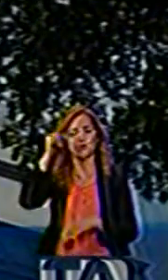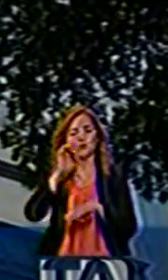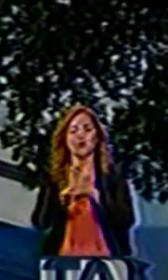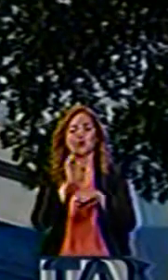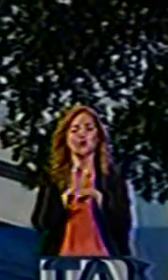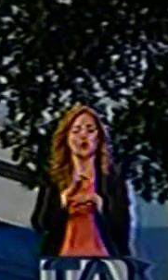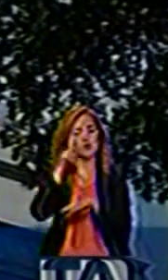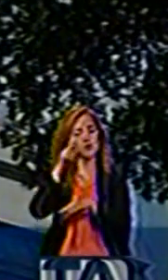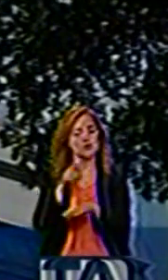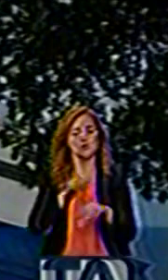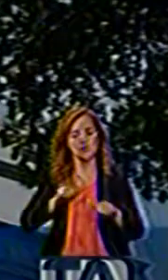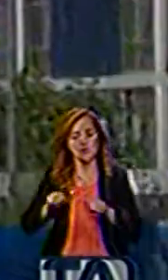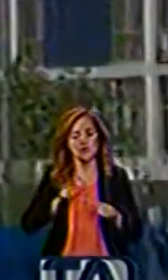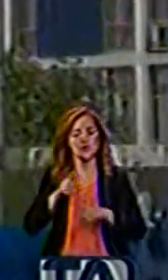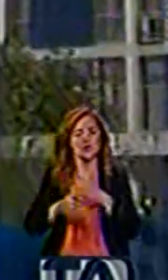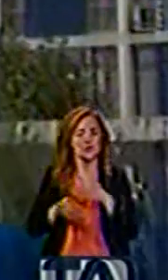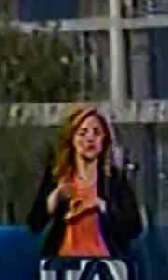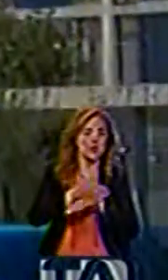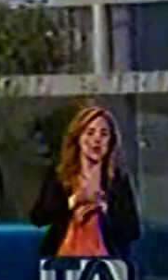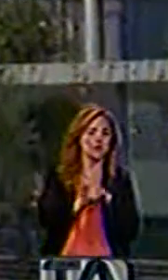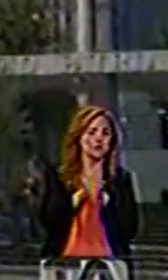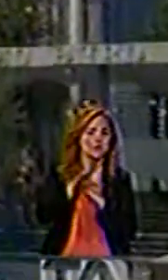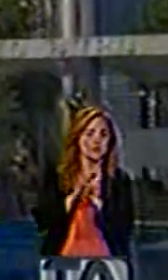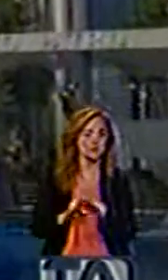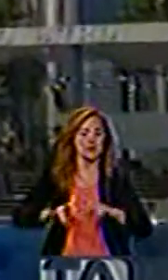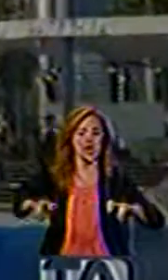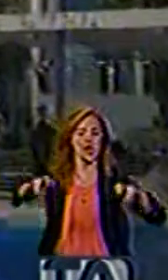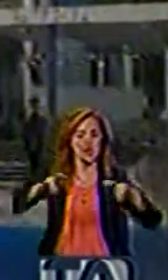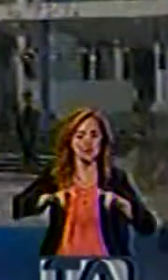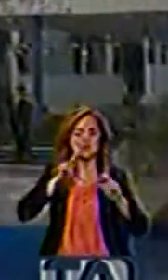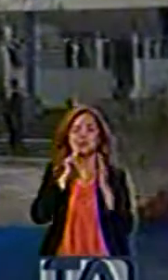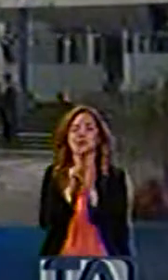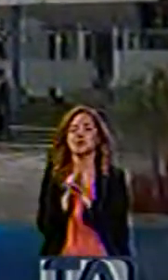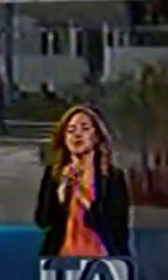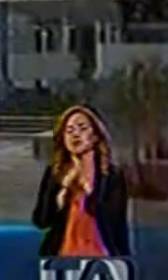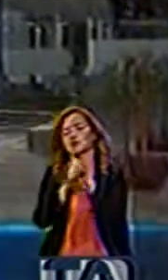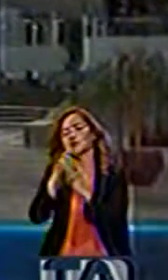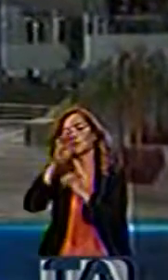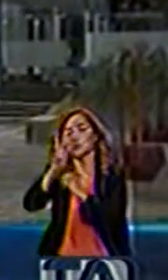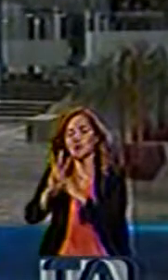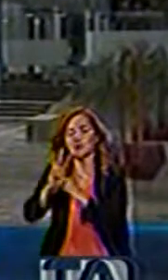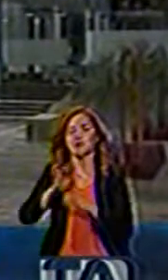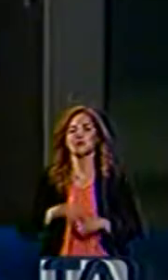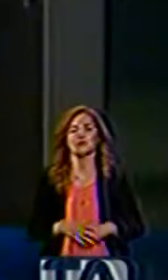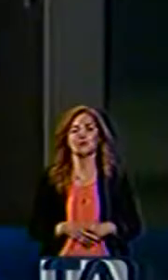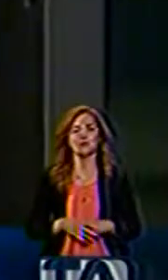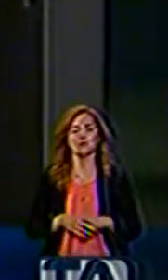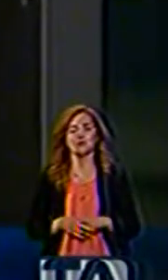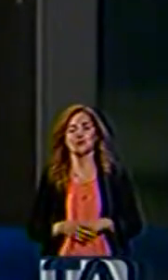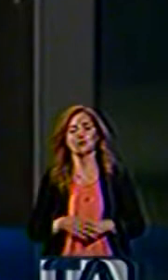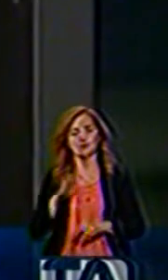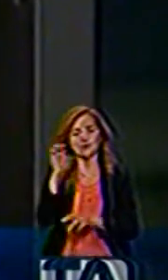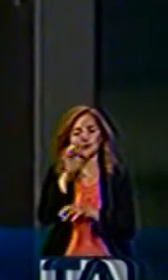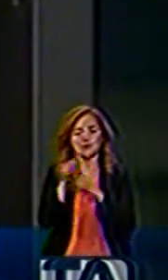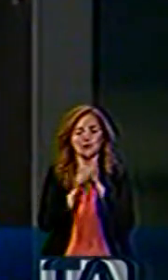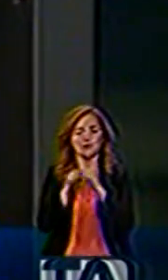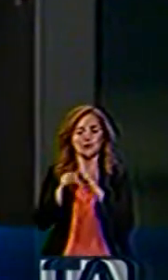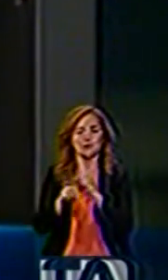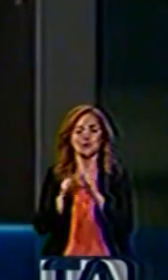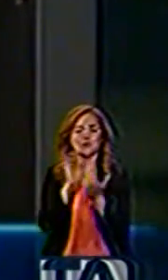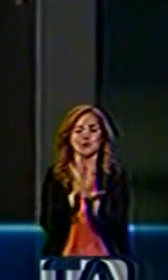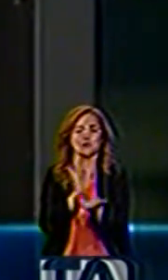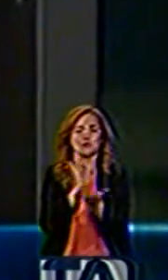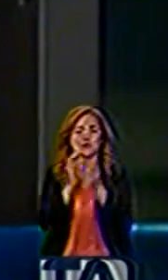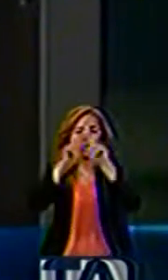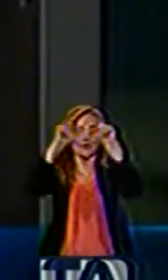adelantando diligencias en este caso desde el 2017. La denuncia fue colocada en el 2016. Incluso en enero de este año se recibió la versión